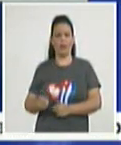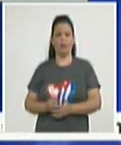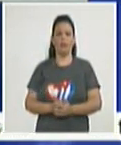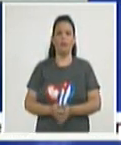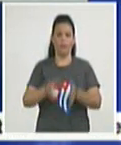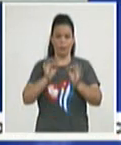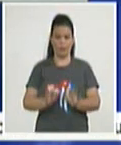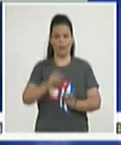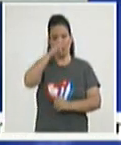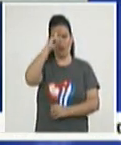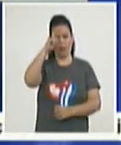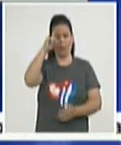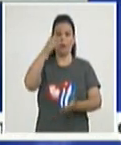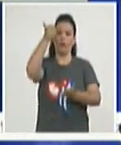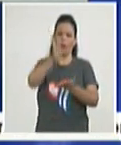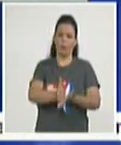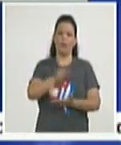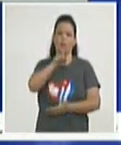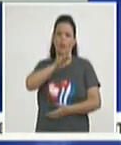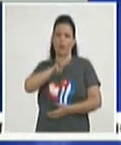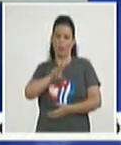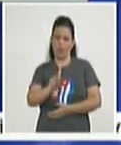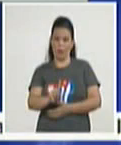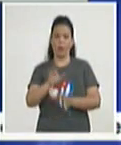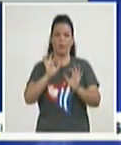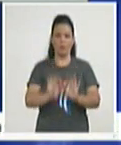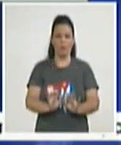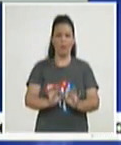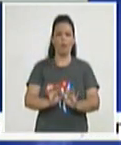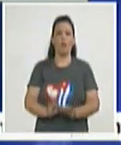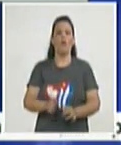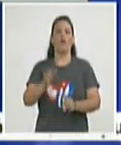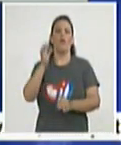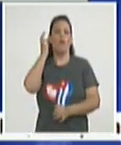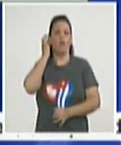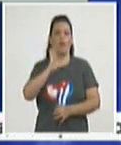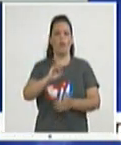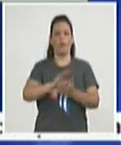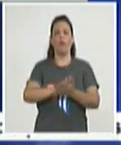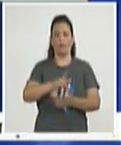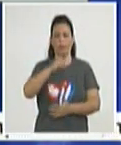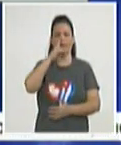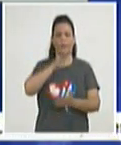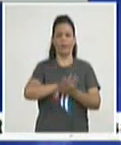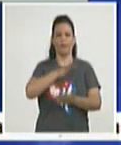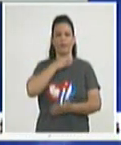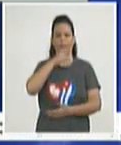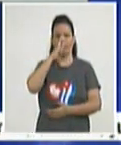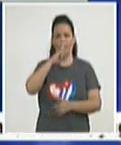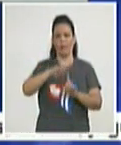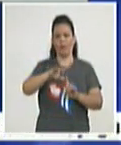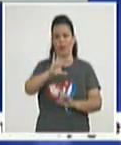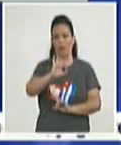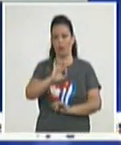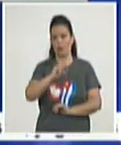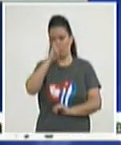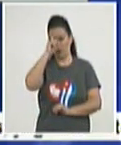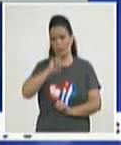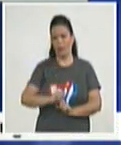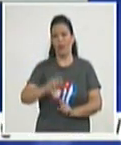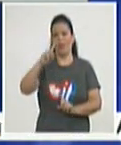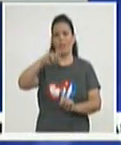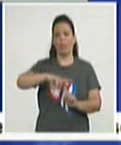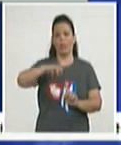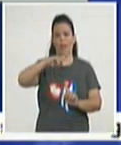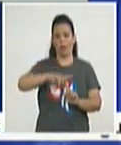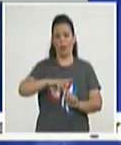131, Fomento 119, Cabaiguán 59, Tahuasco 58, Jatibonico 31